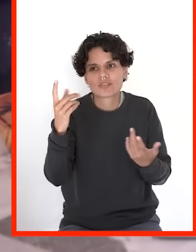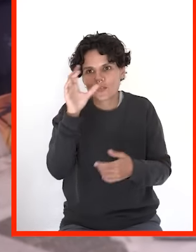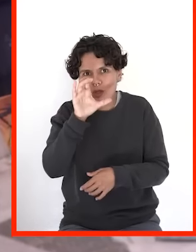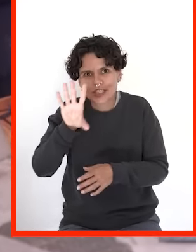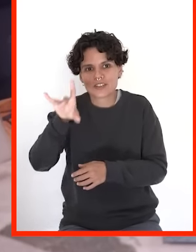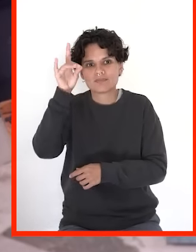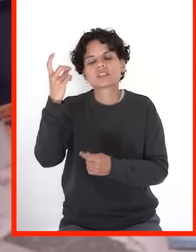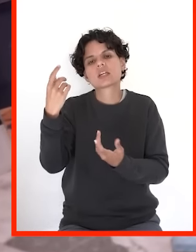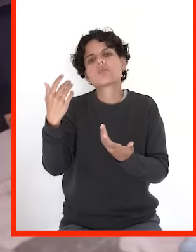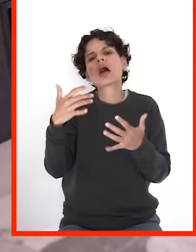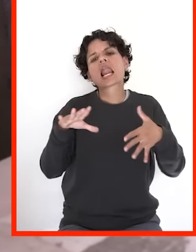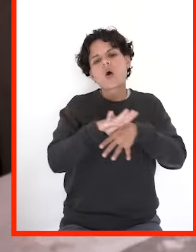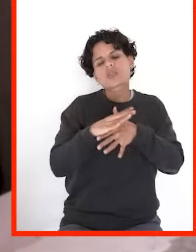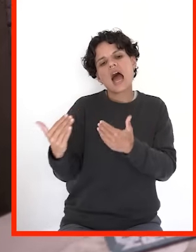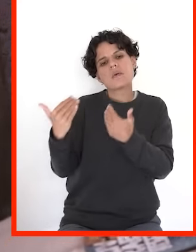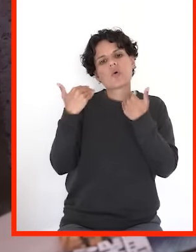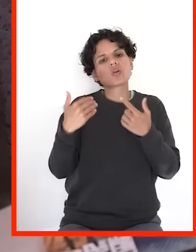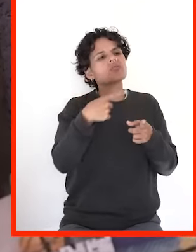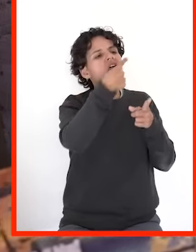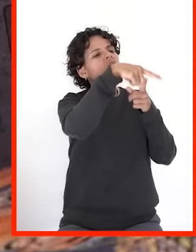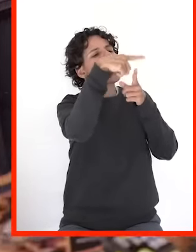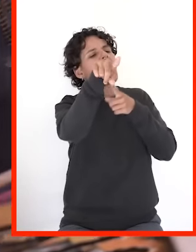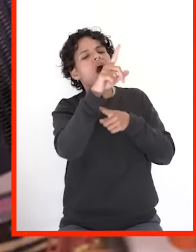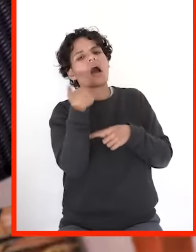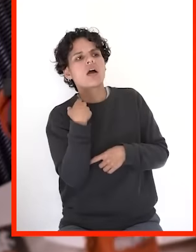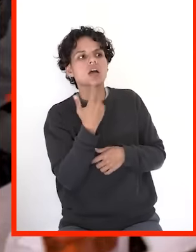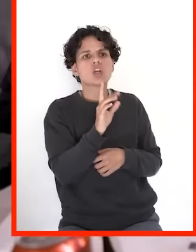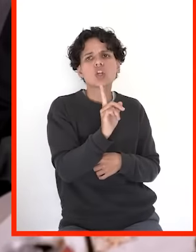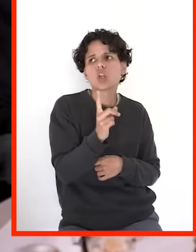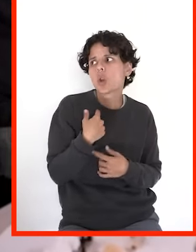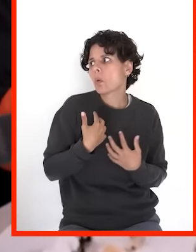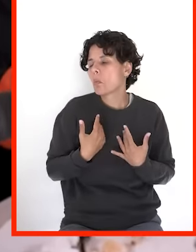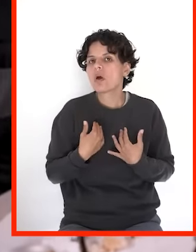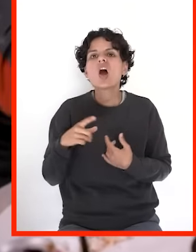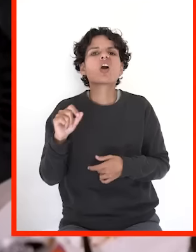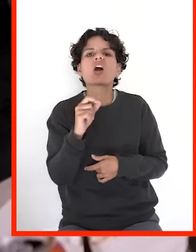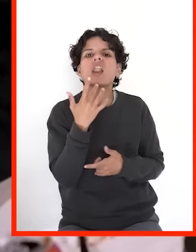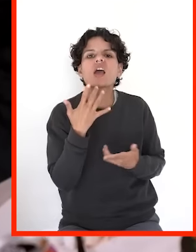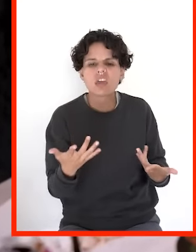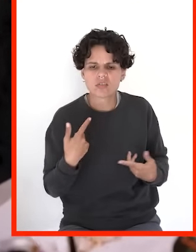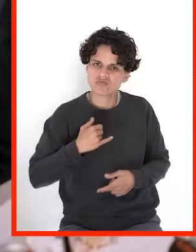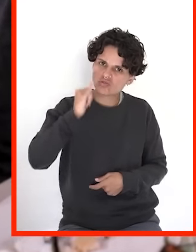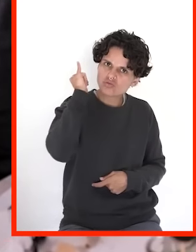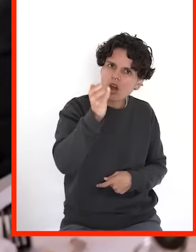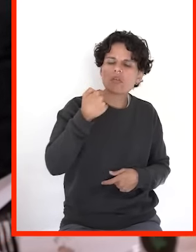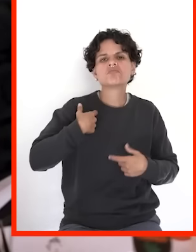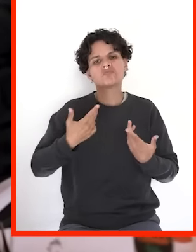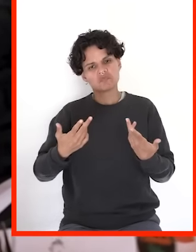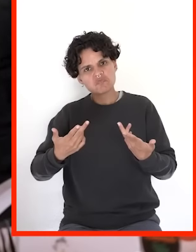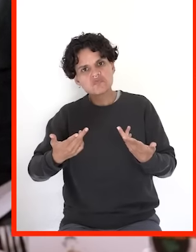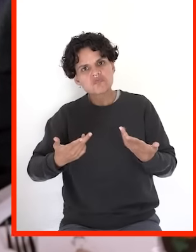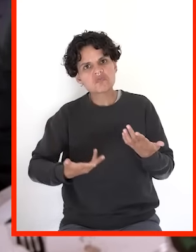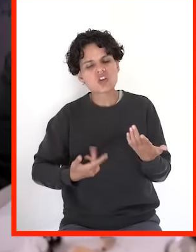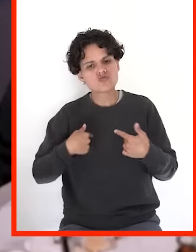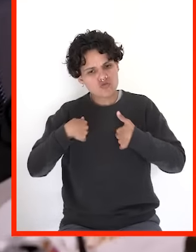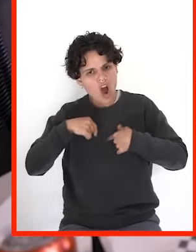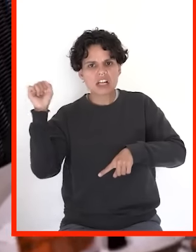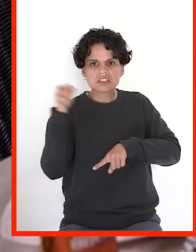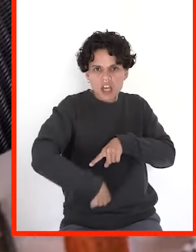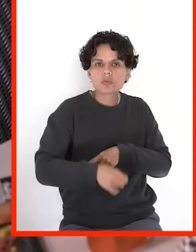Salud, los demás se intimidaron. ¿Y Coca-Cola qué dijo? Voy. Voy. Eso. ¿Y por qué hoy? Porque